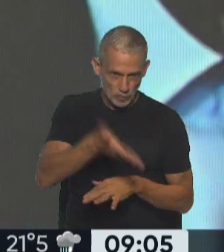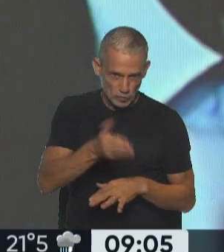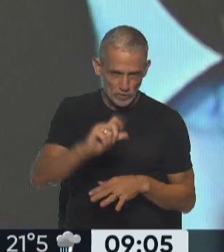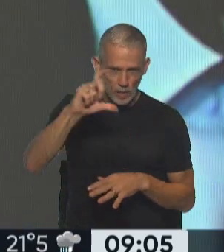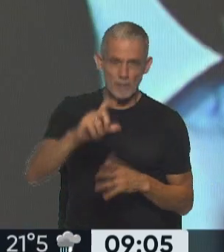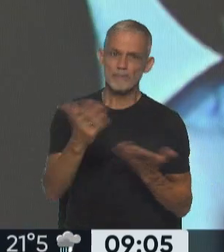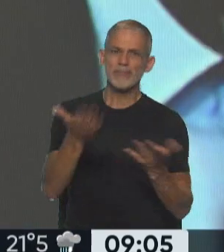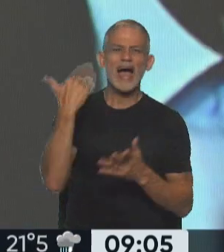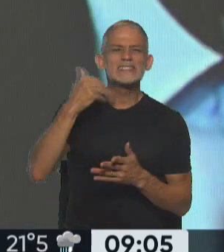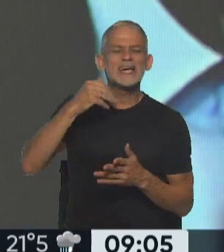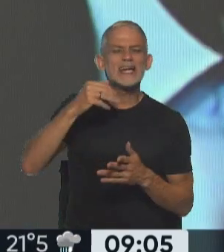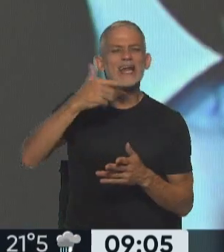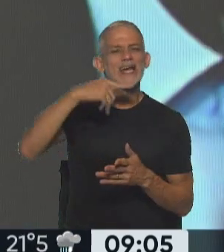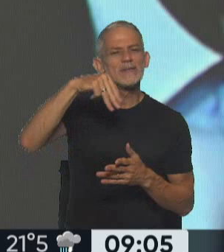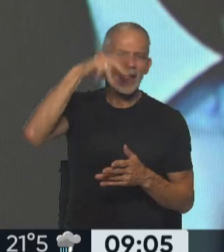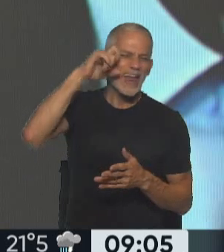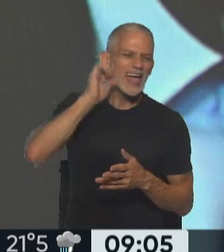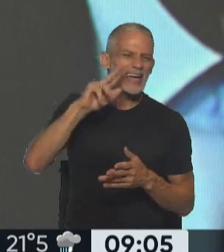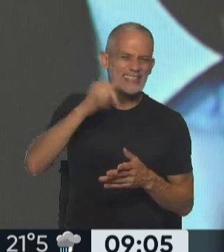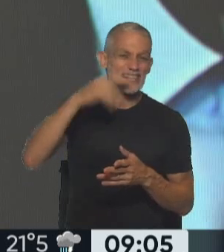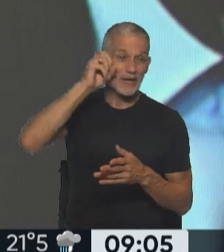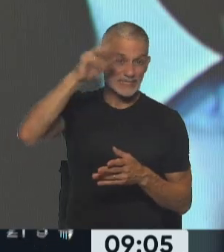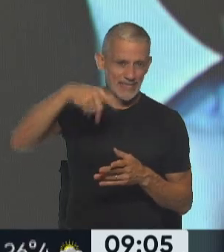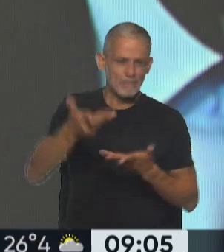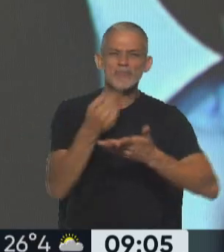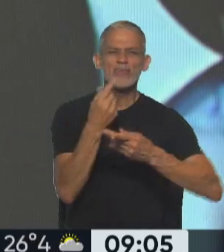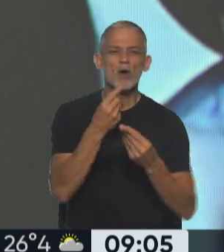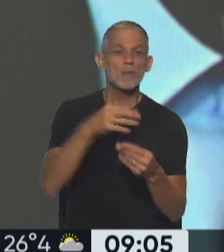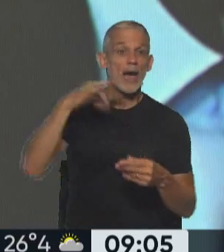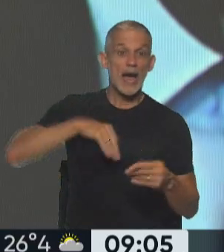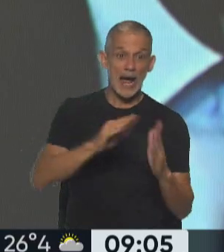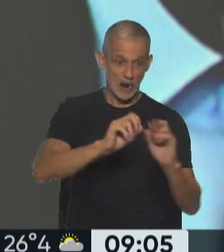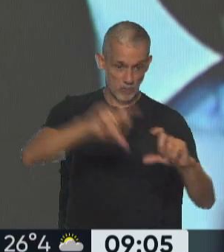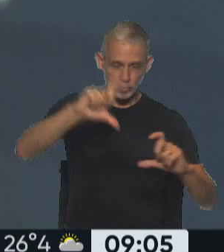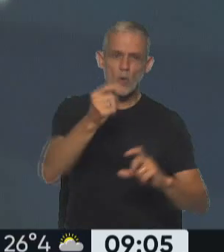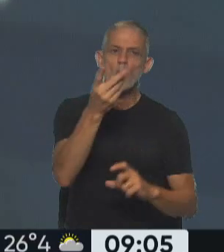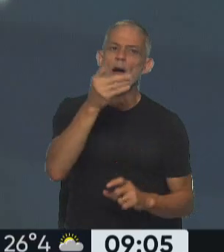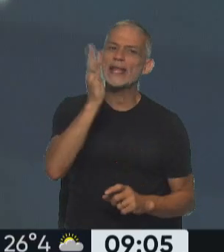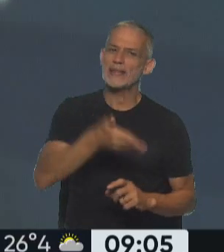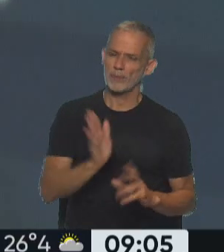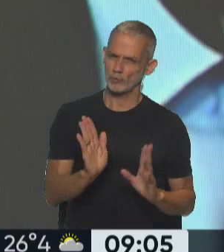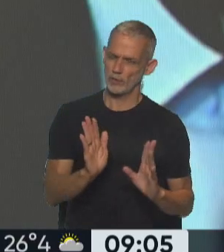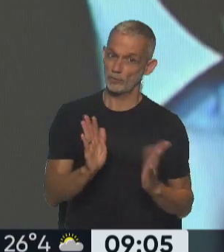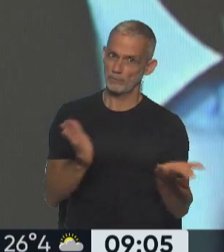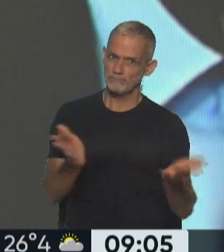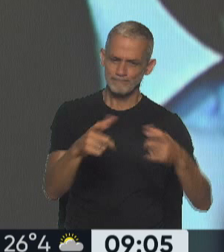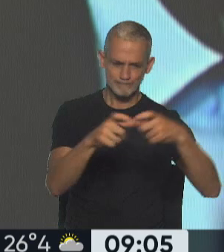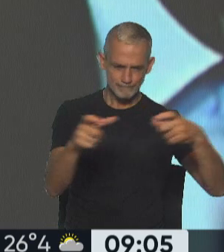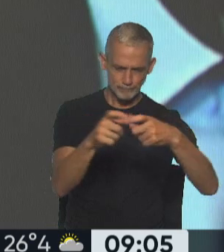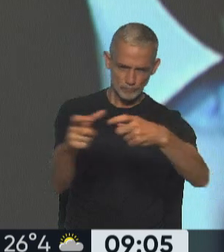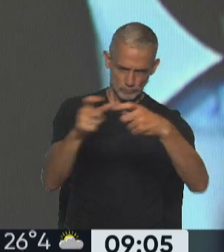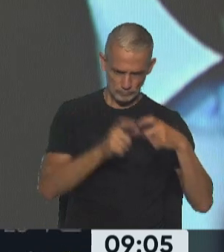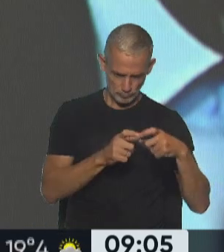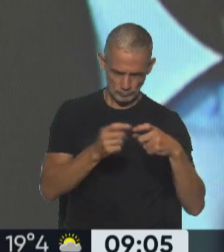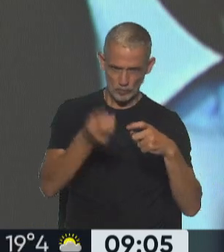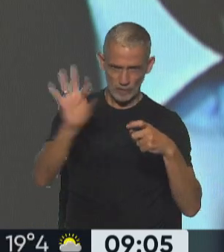más? Ayer Sebastián Negri dijo que se ha hablado de una ganancia en el último tiempo del 40%. 40%. Pronunciado ese un